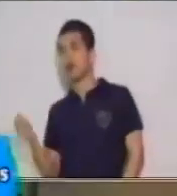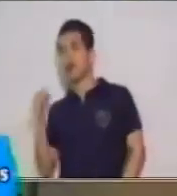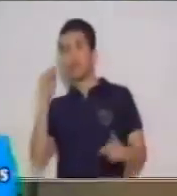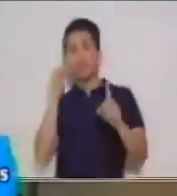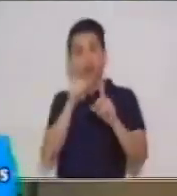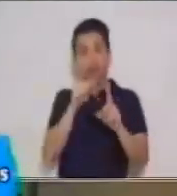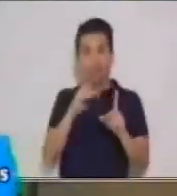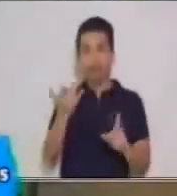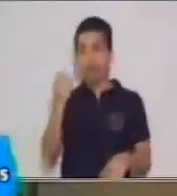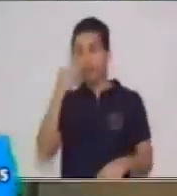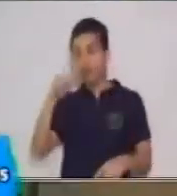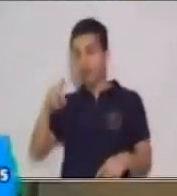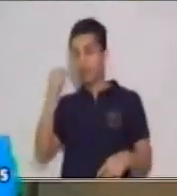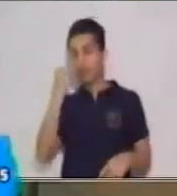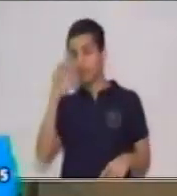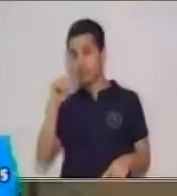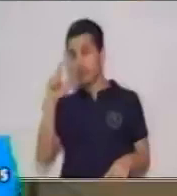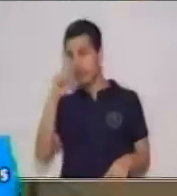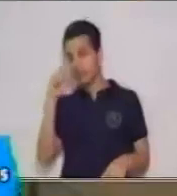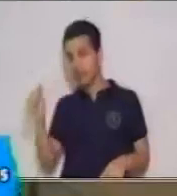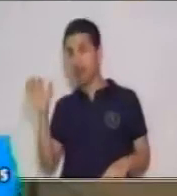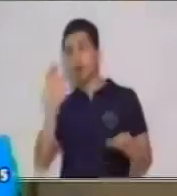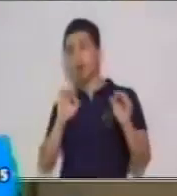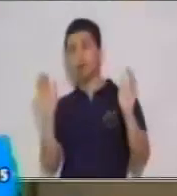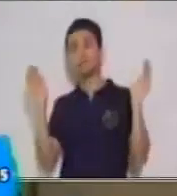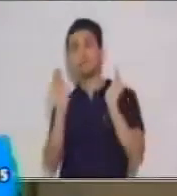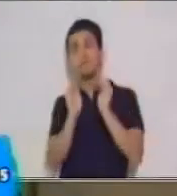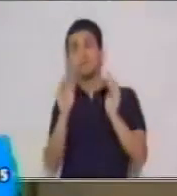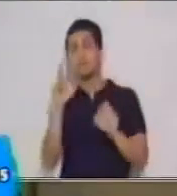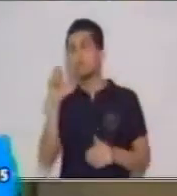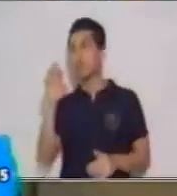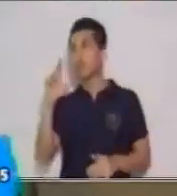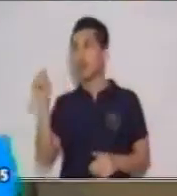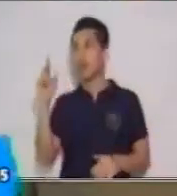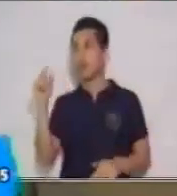indirecta o cerrada? Of.